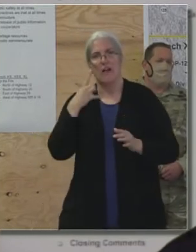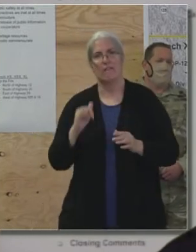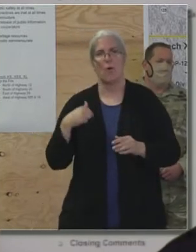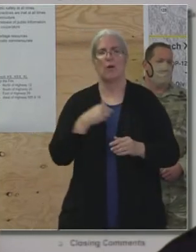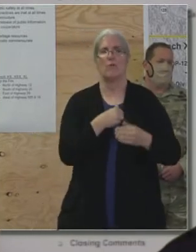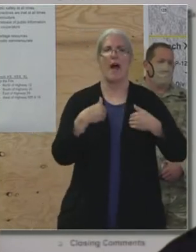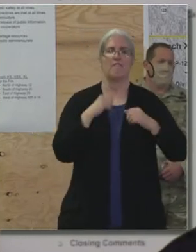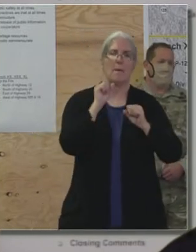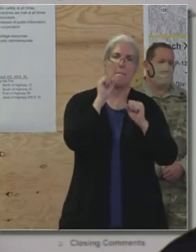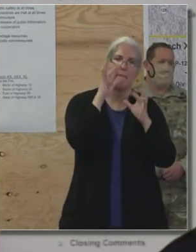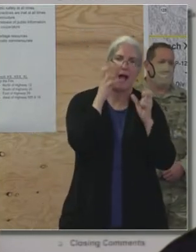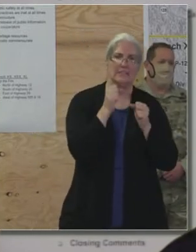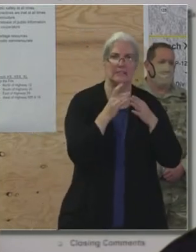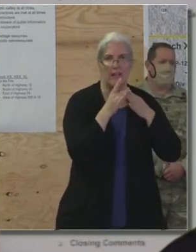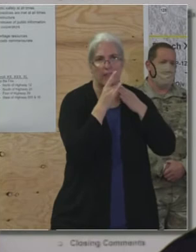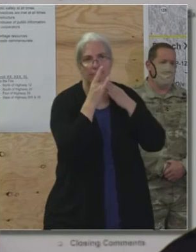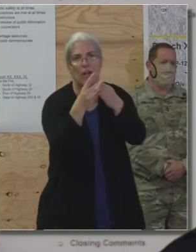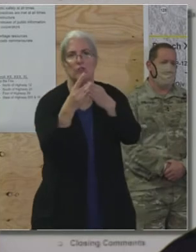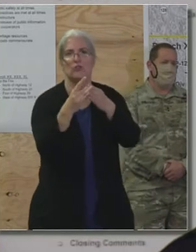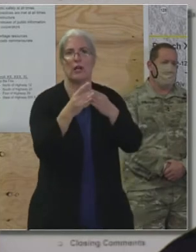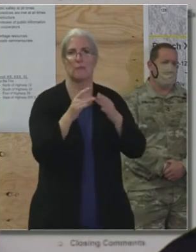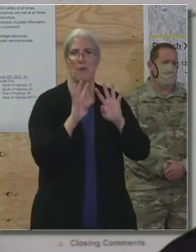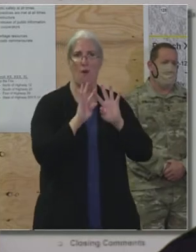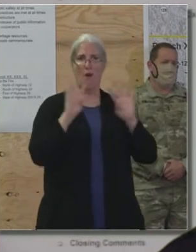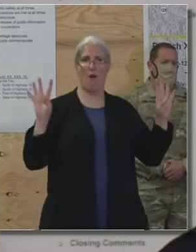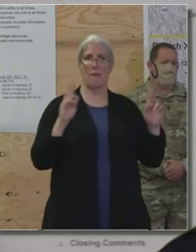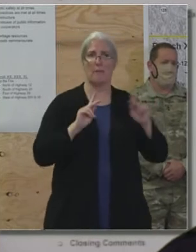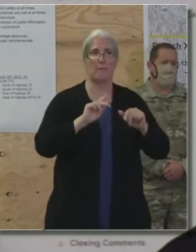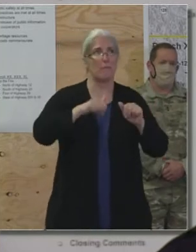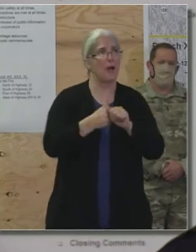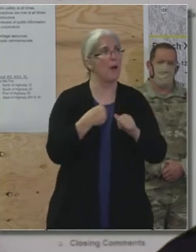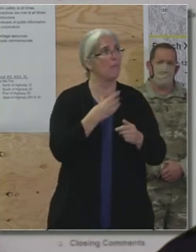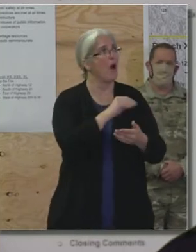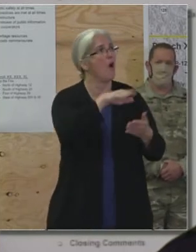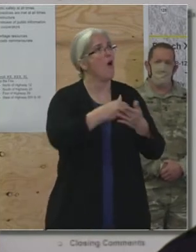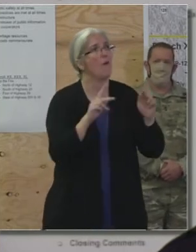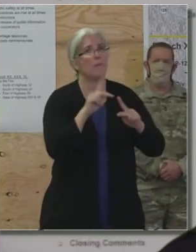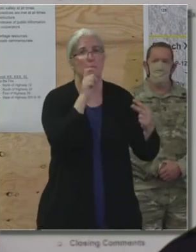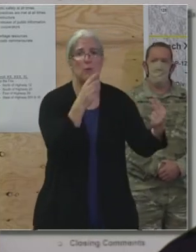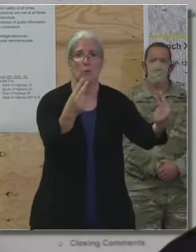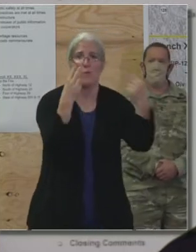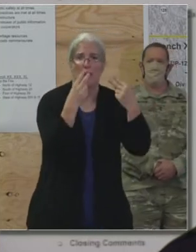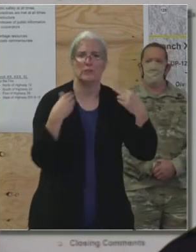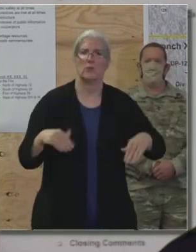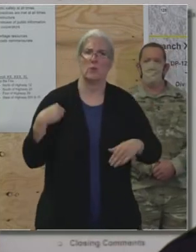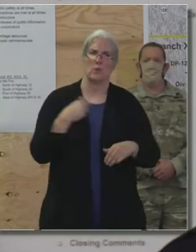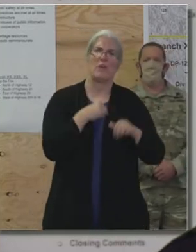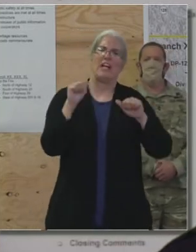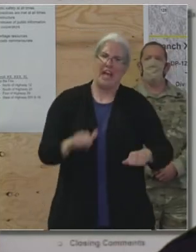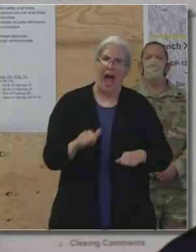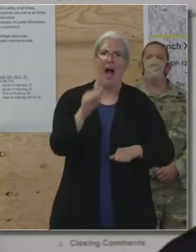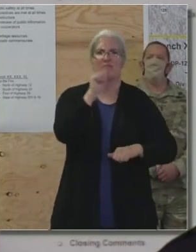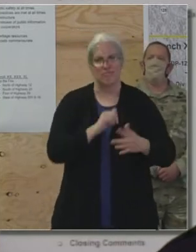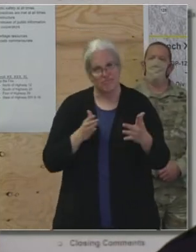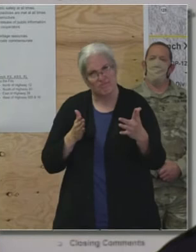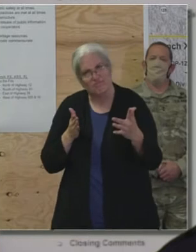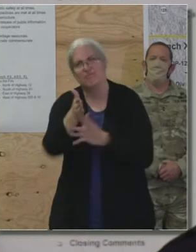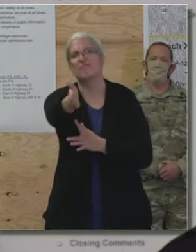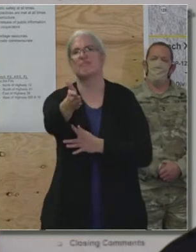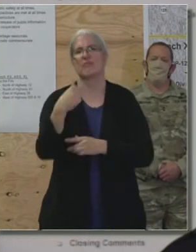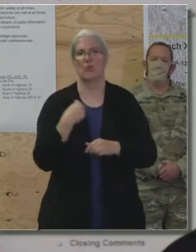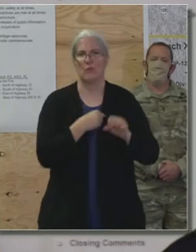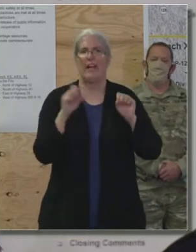a mis espaldas y en frente de mí que nos sobre pondremos a esto no sobre pondremos seguiremos siendo vigilantes